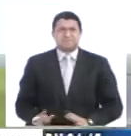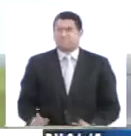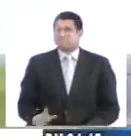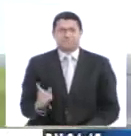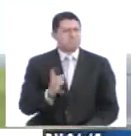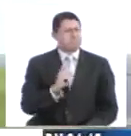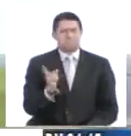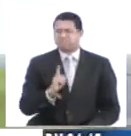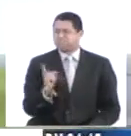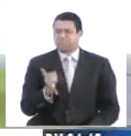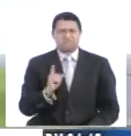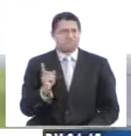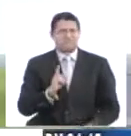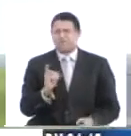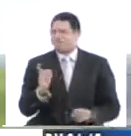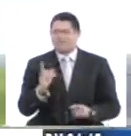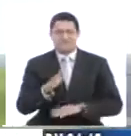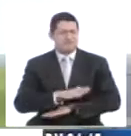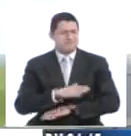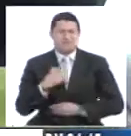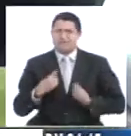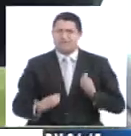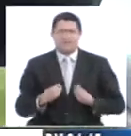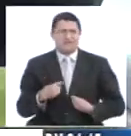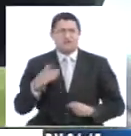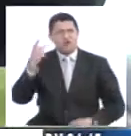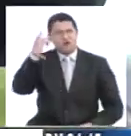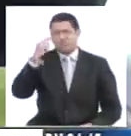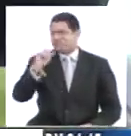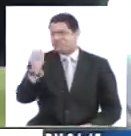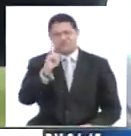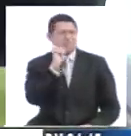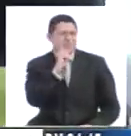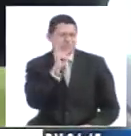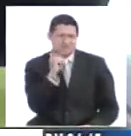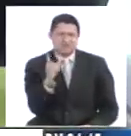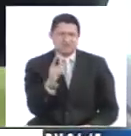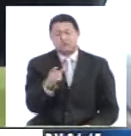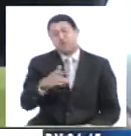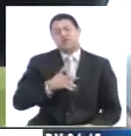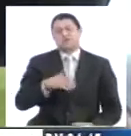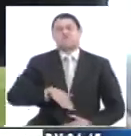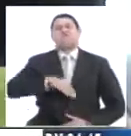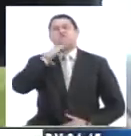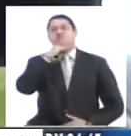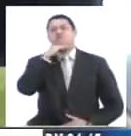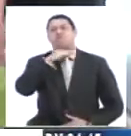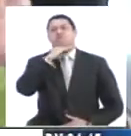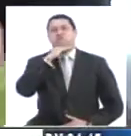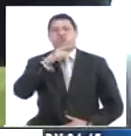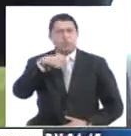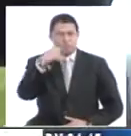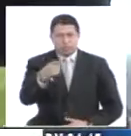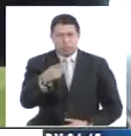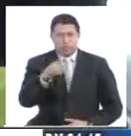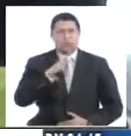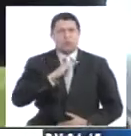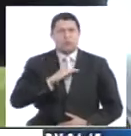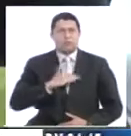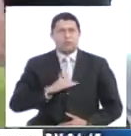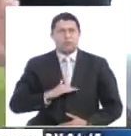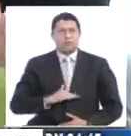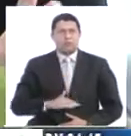nunca más la ansiedad claro te sientes lleno pero al poco tiempo cuando tú